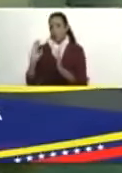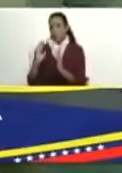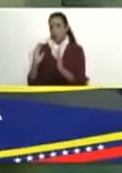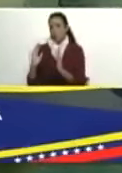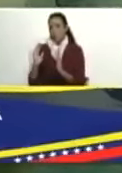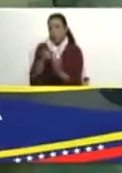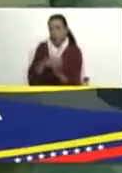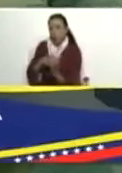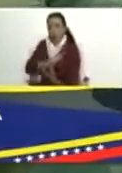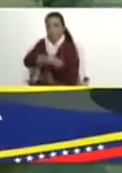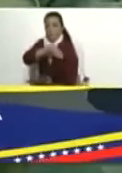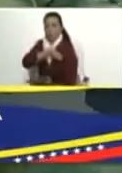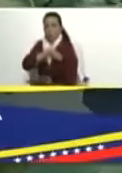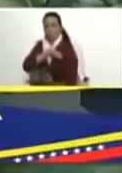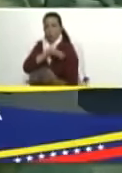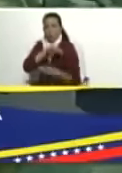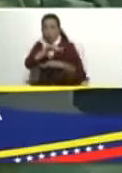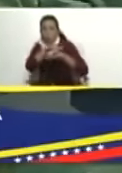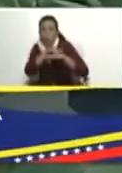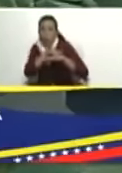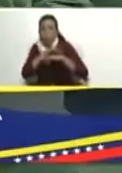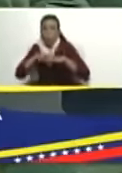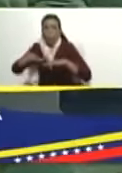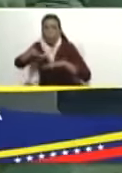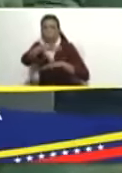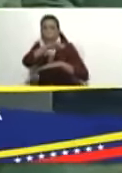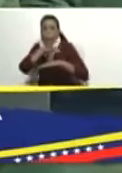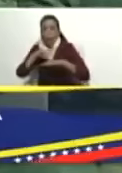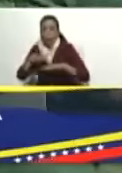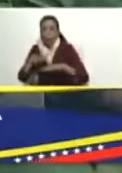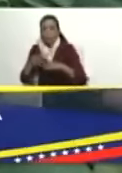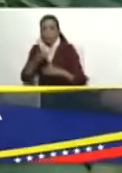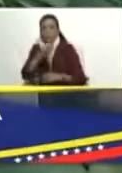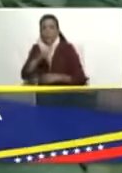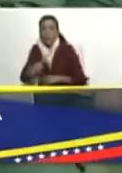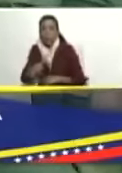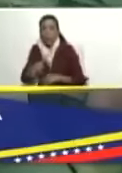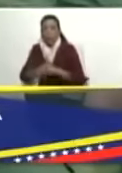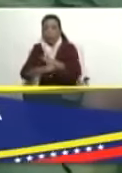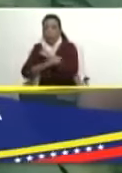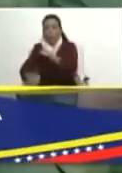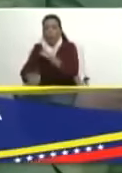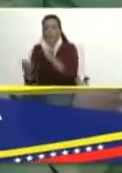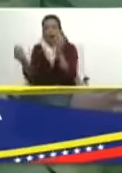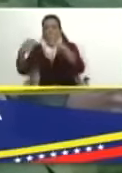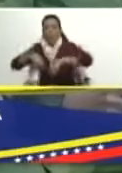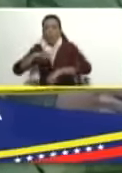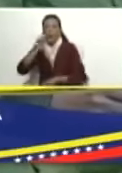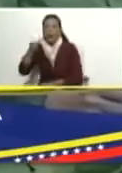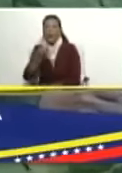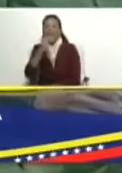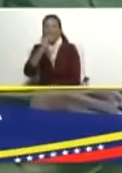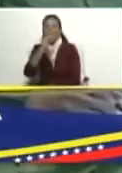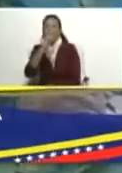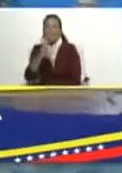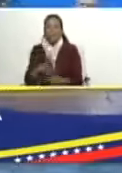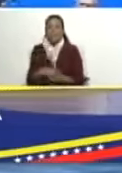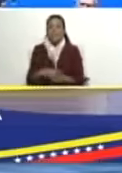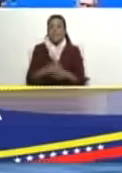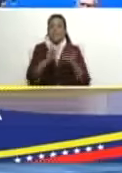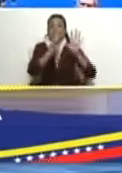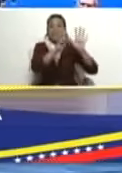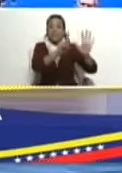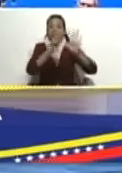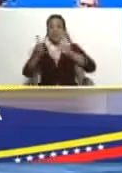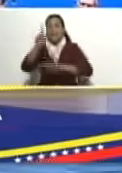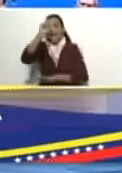diplomacia imperial de las cañoneras, la denuncia del fraude y el acuerdo de Ginebra. 66 años